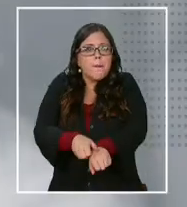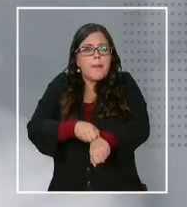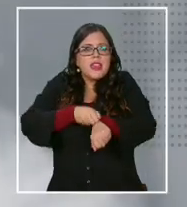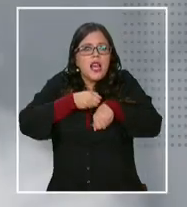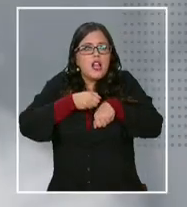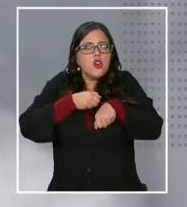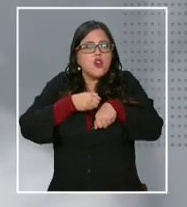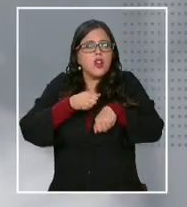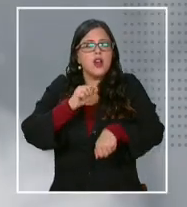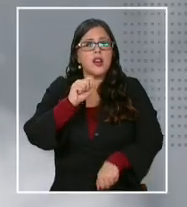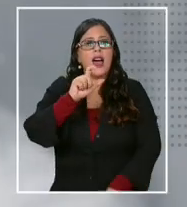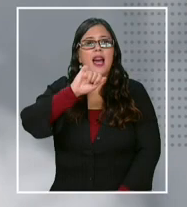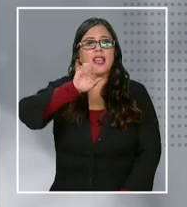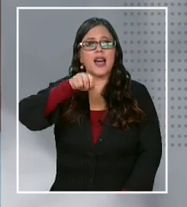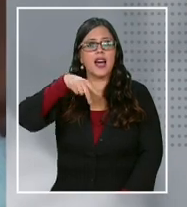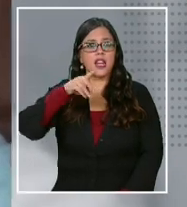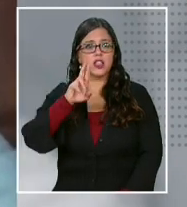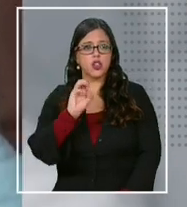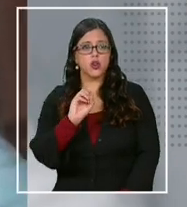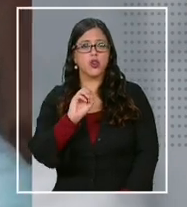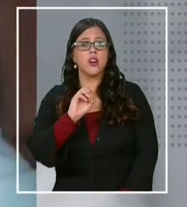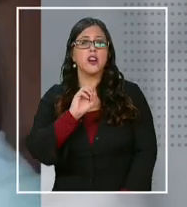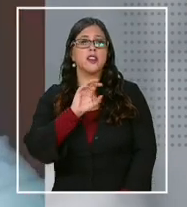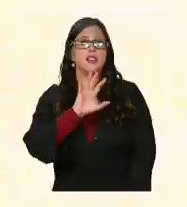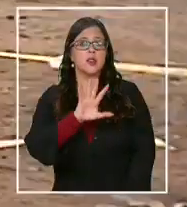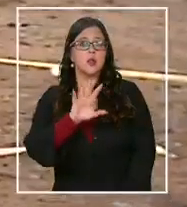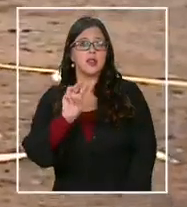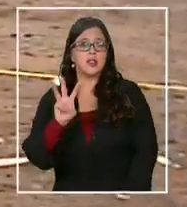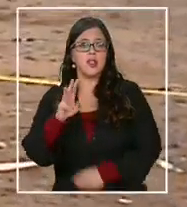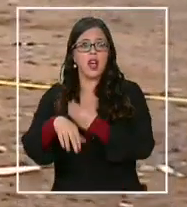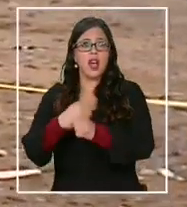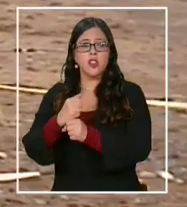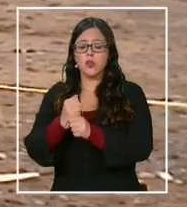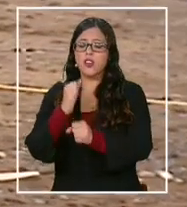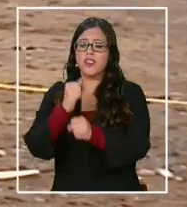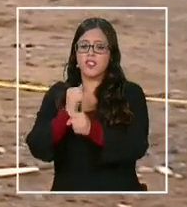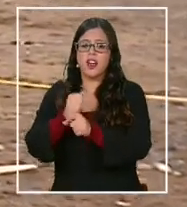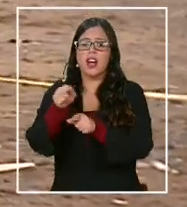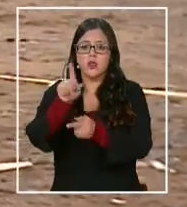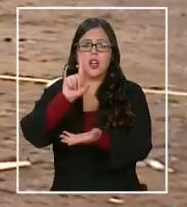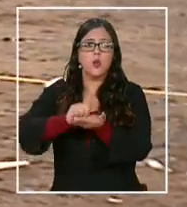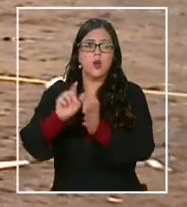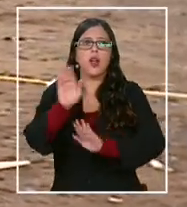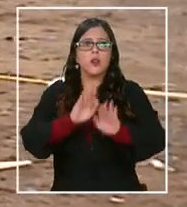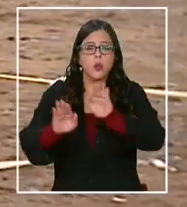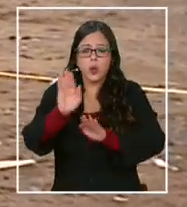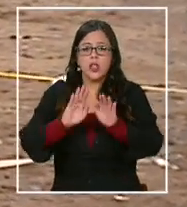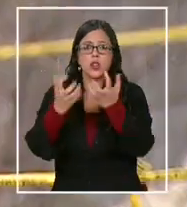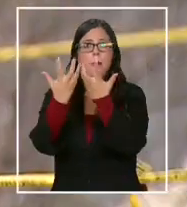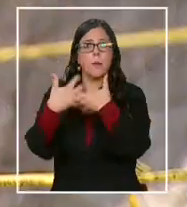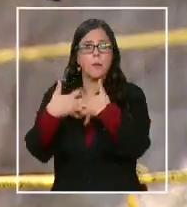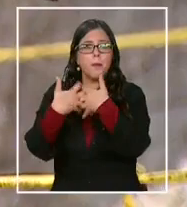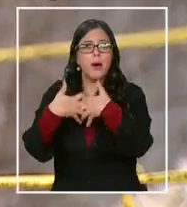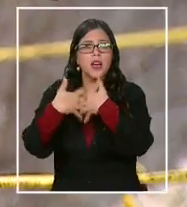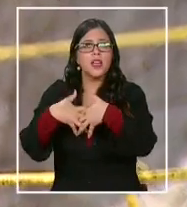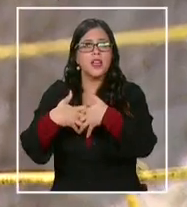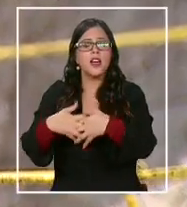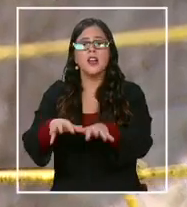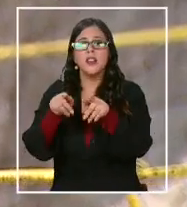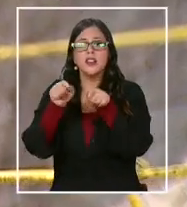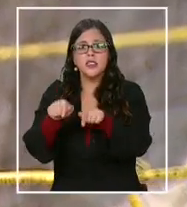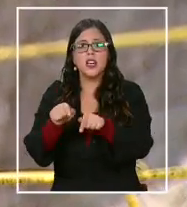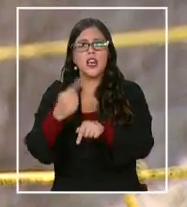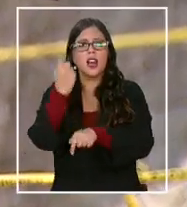Alejandro Ortiz Yáñez, de 53 años, estaba trabajando en este lugar cuidando una máquina. Se reportó por última vez a la 1 de la madrugada de